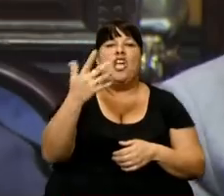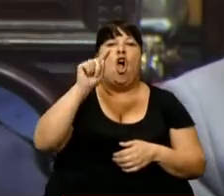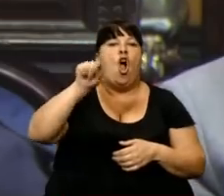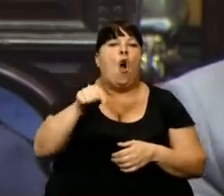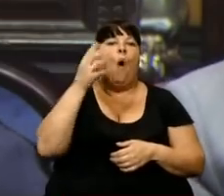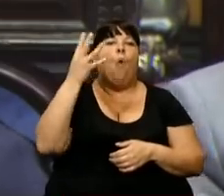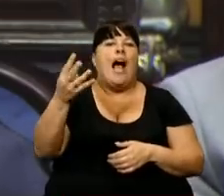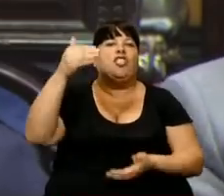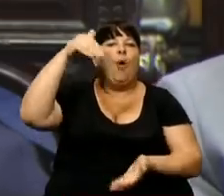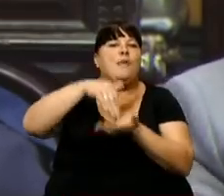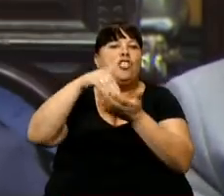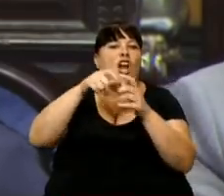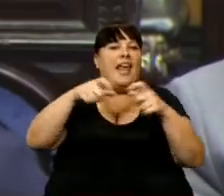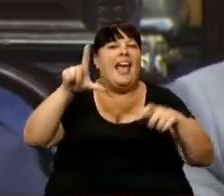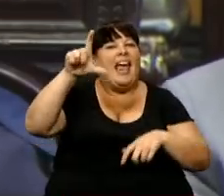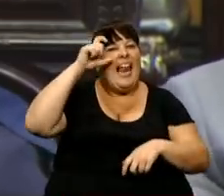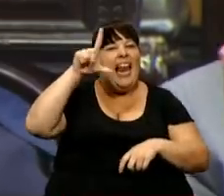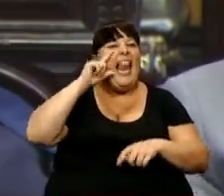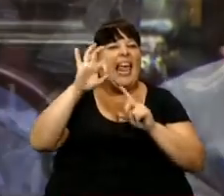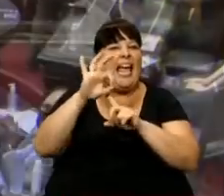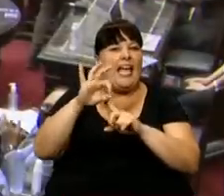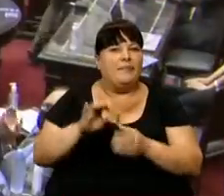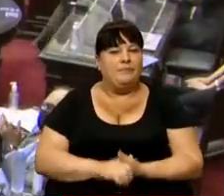25,4 billones de LELIC.